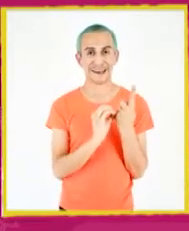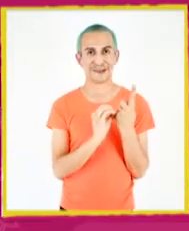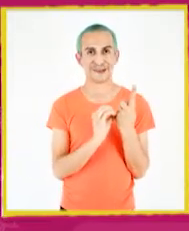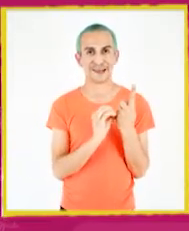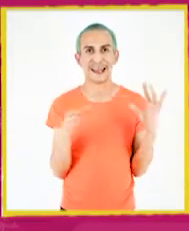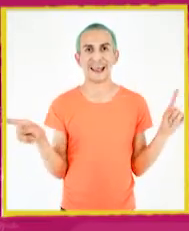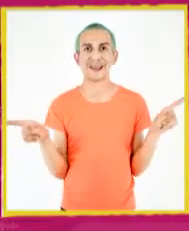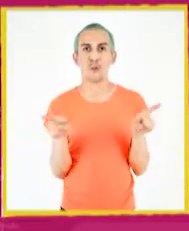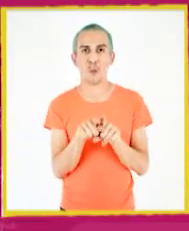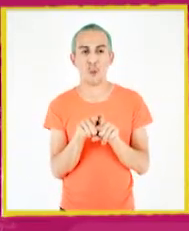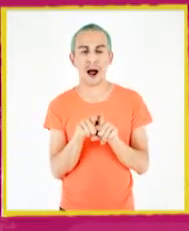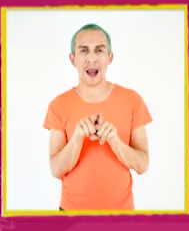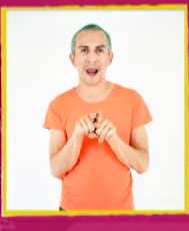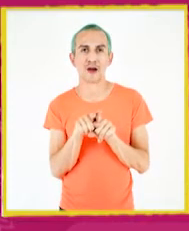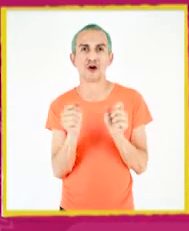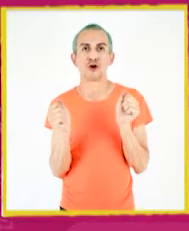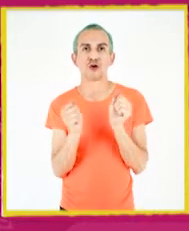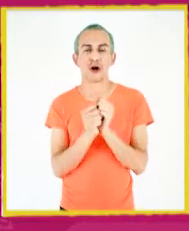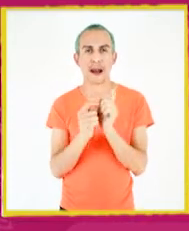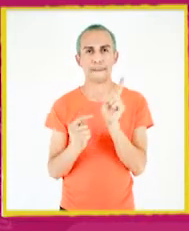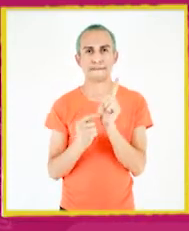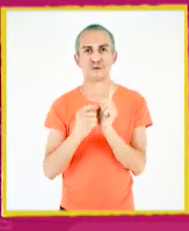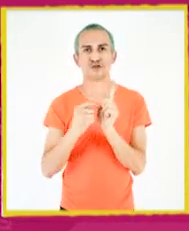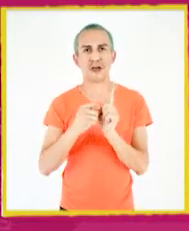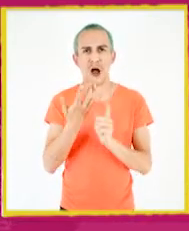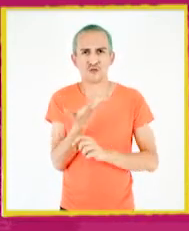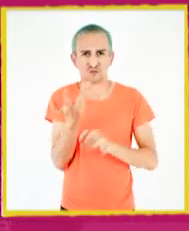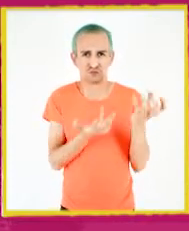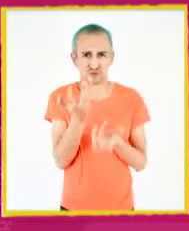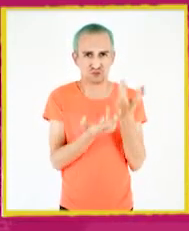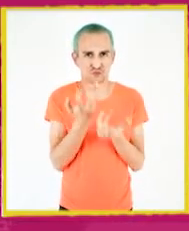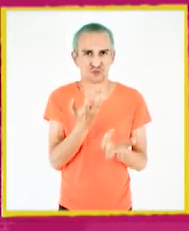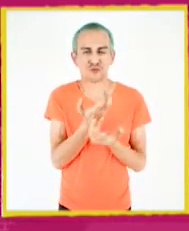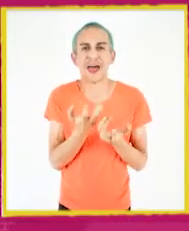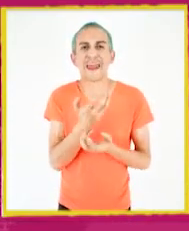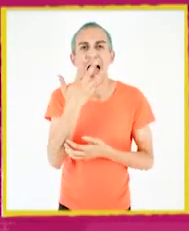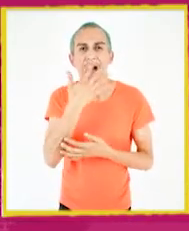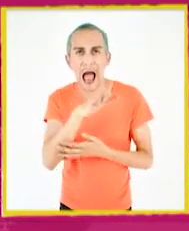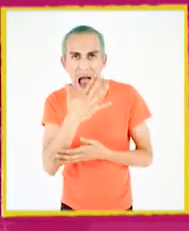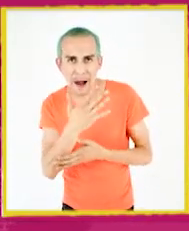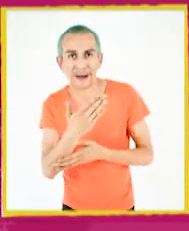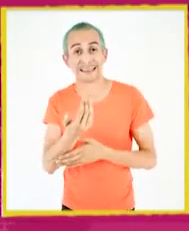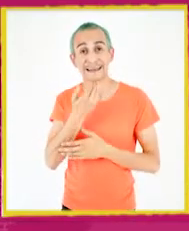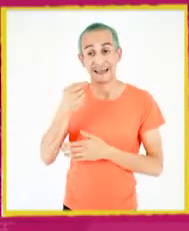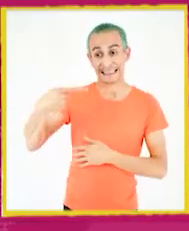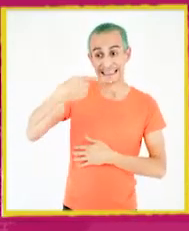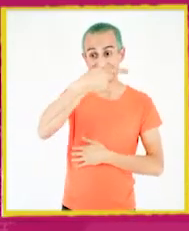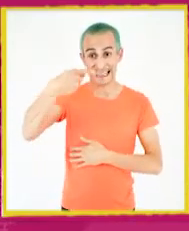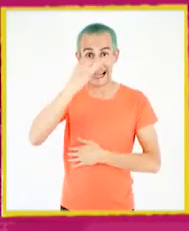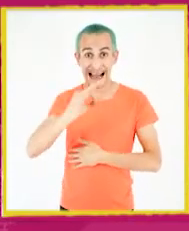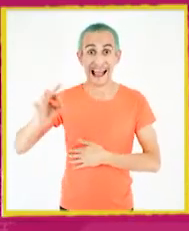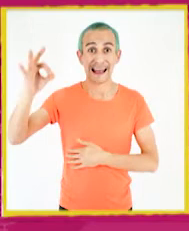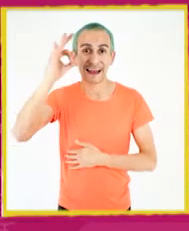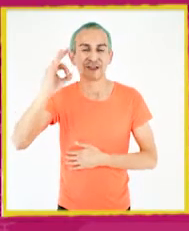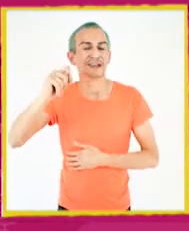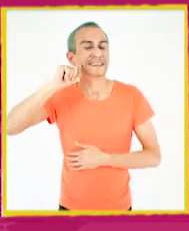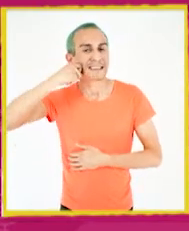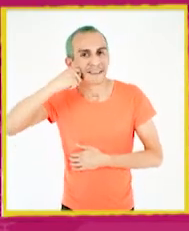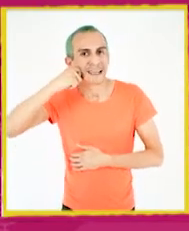cero coincidía con el punto de ebullición del agua, mientras que la temperatura a 100 grados